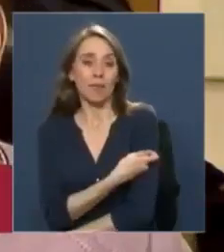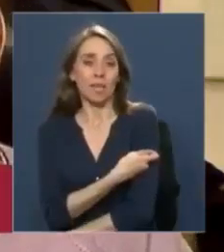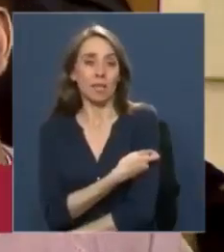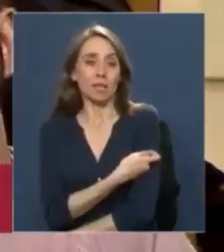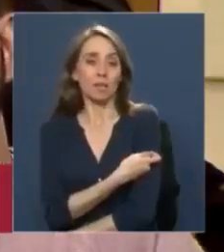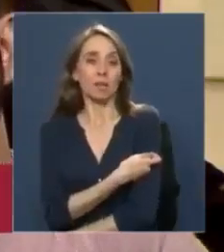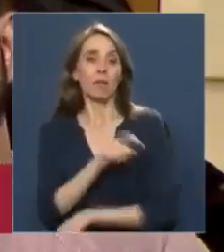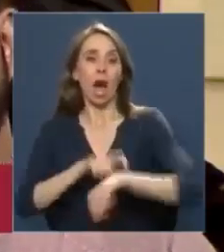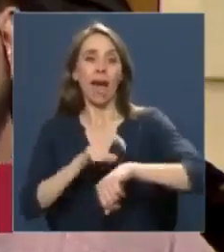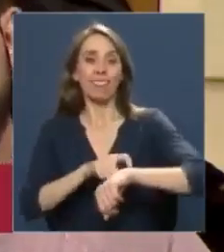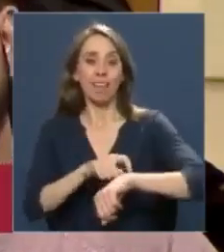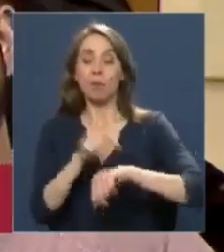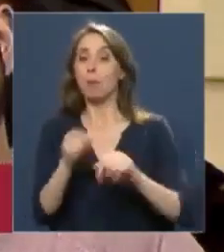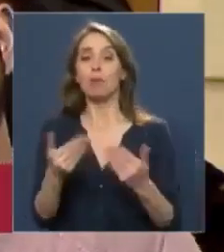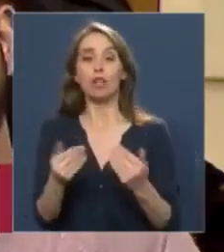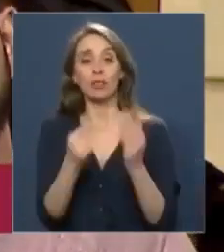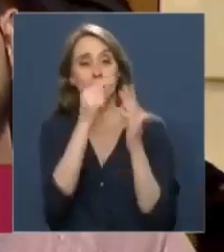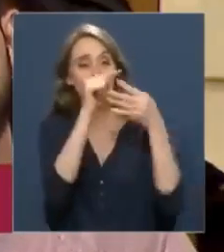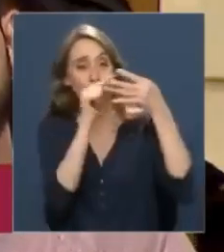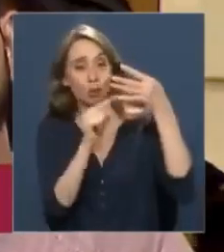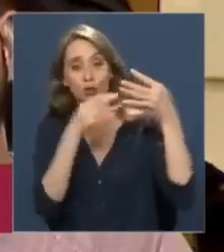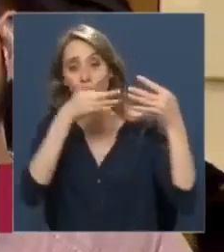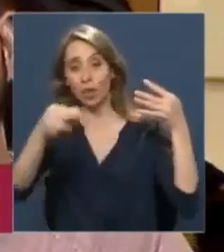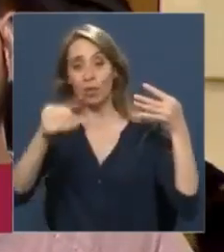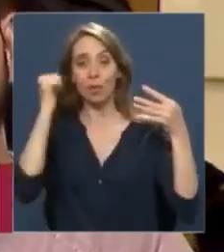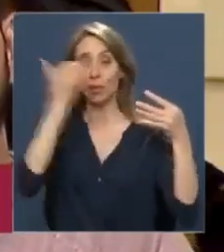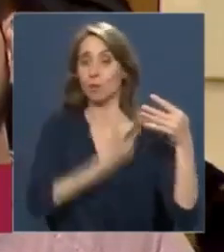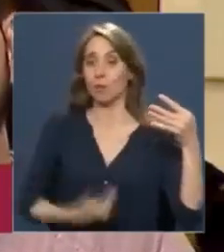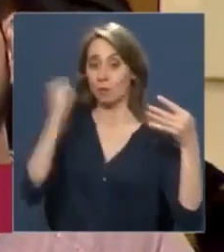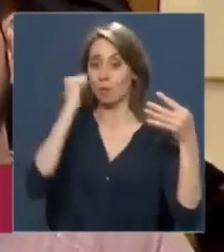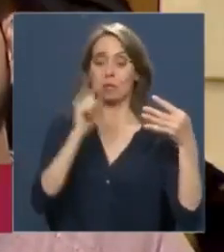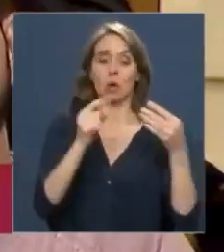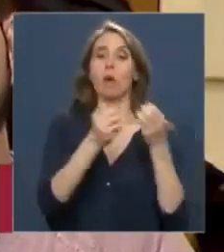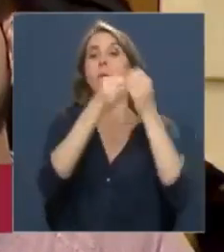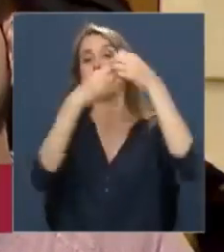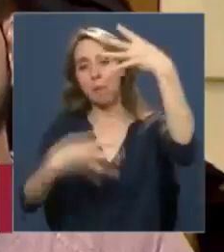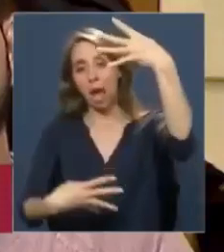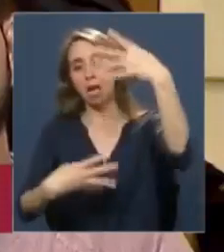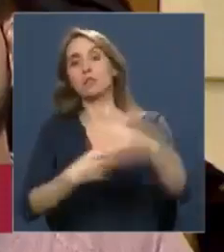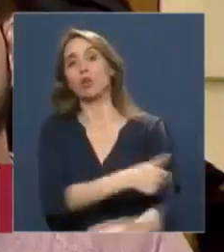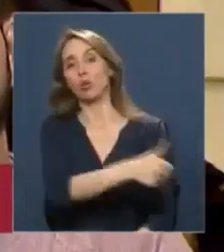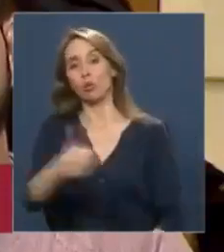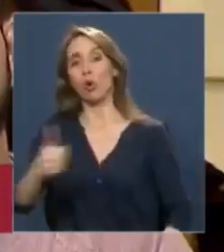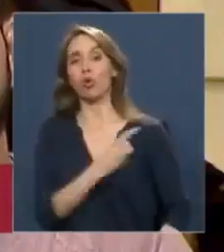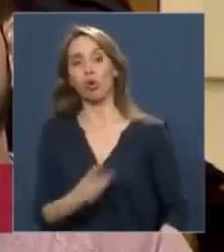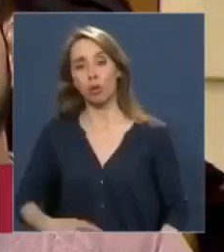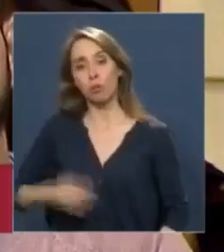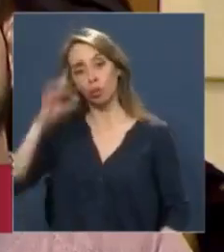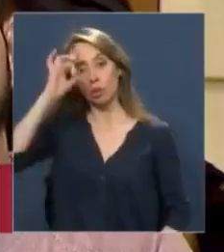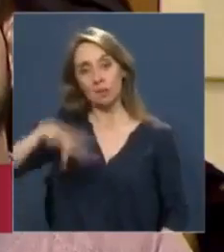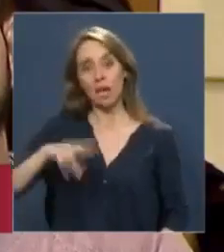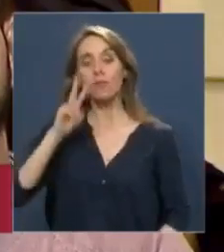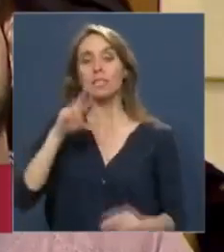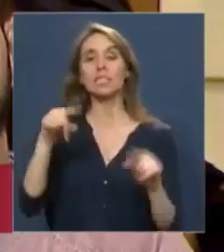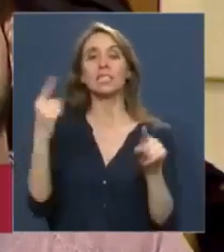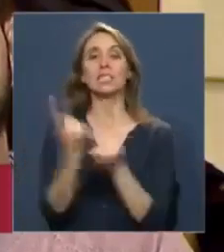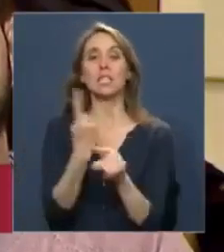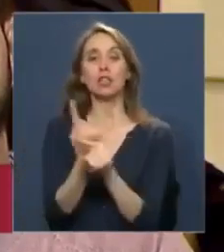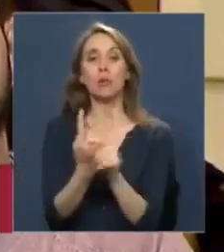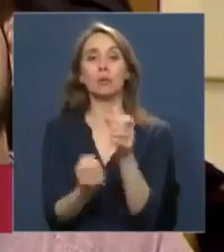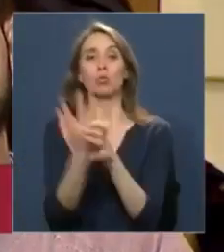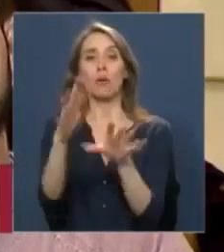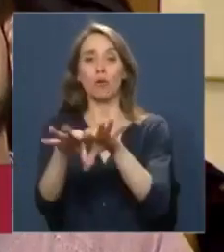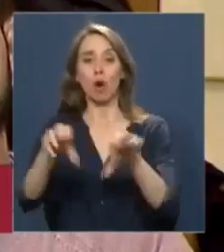oportunamente. Pero hoy necesitamos más que eso, y creo que todas y todos en esta sala lo sabemos. Sin conversar un nuevo pacto